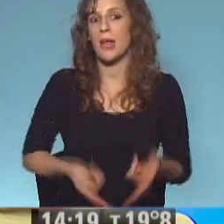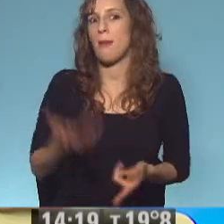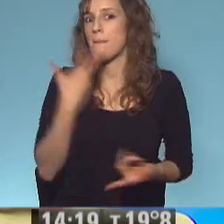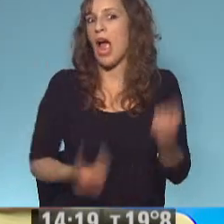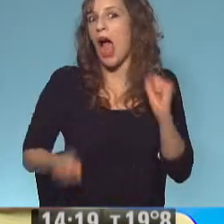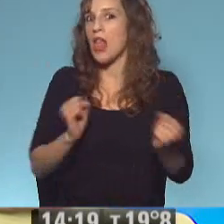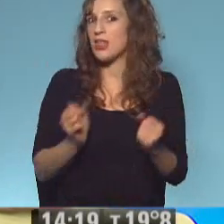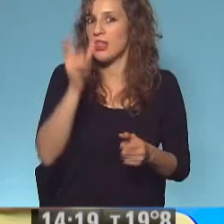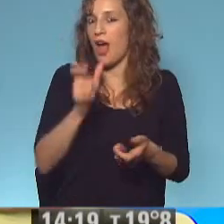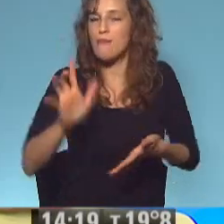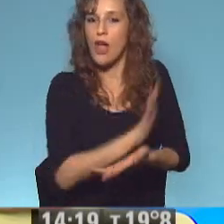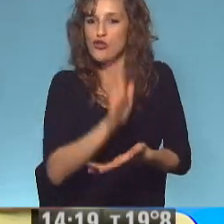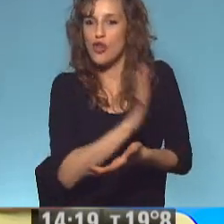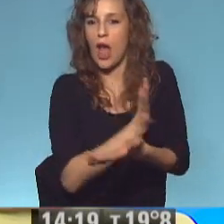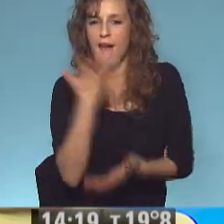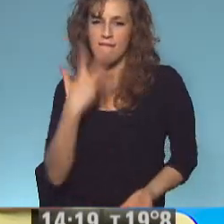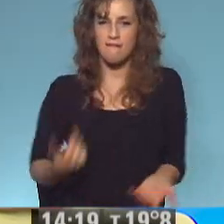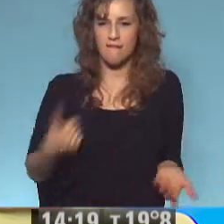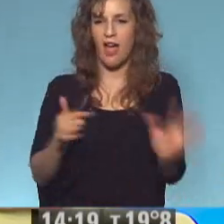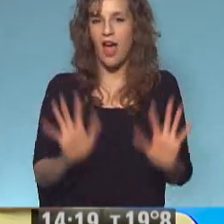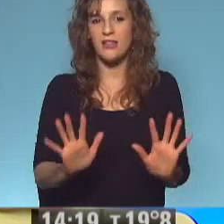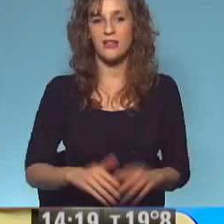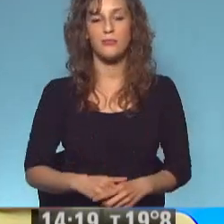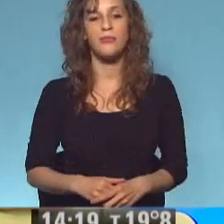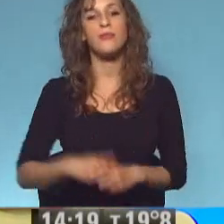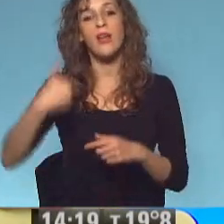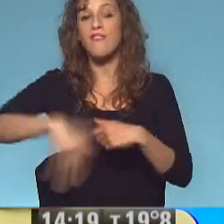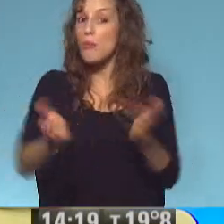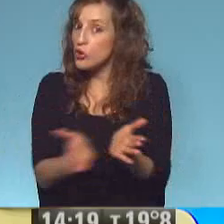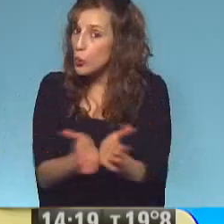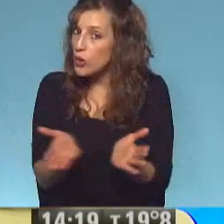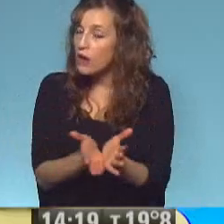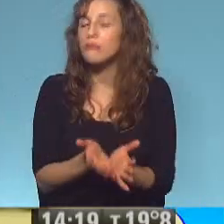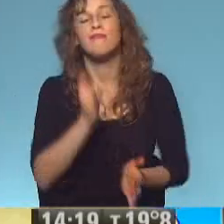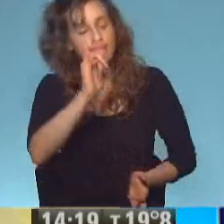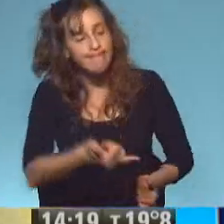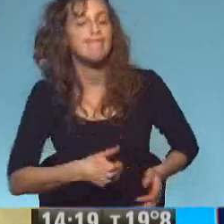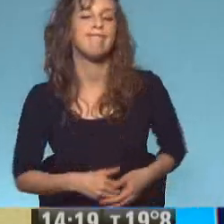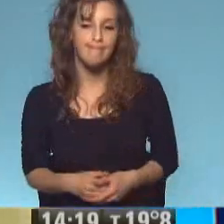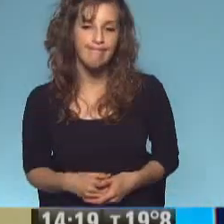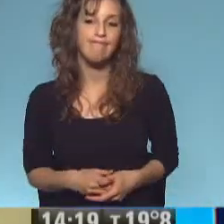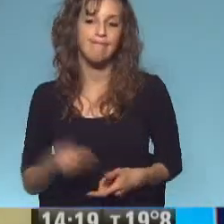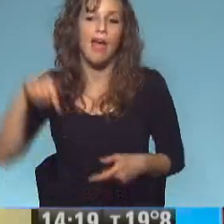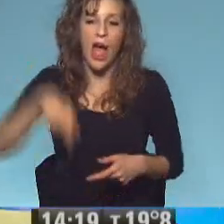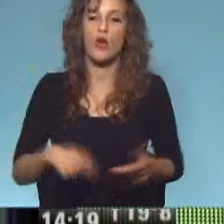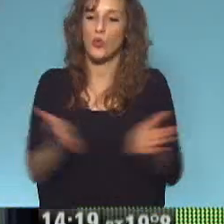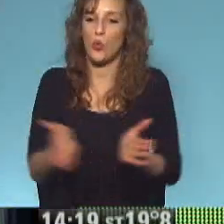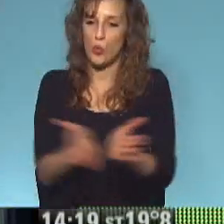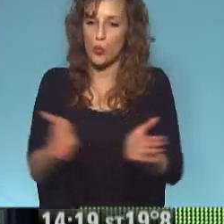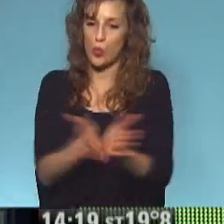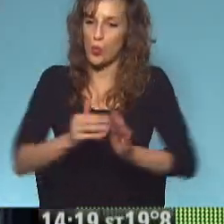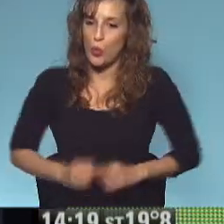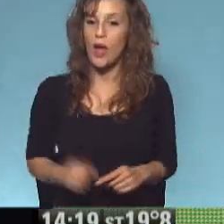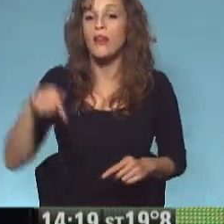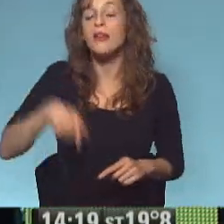Oh, ahora soy uno que habla así todo el tiempo. Bueno, basta, vamos a estudiar. Vamos. Vamos. ¿Qué hacemos? ¿Qué vamos a hacer? Prácticas del